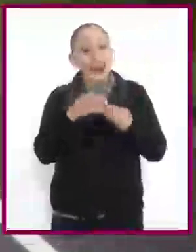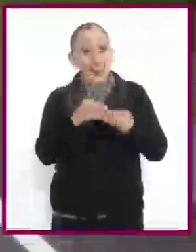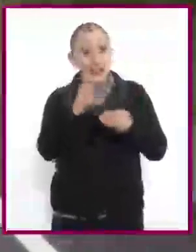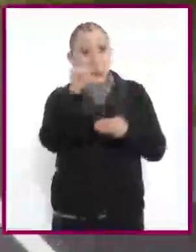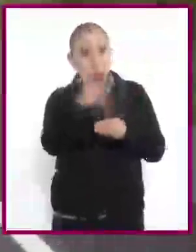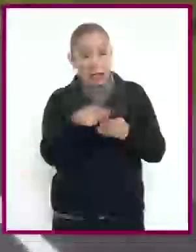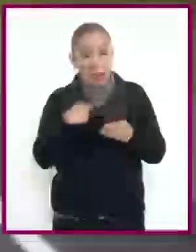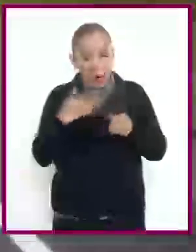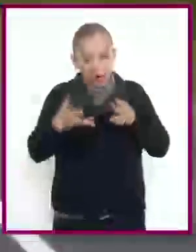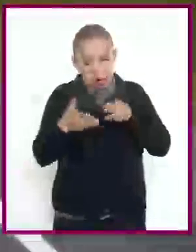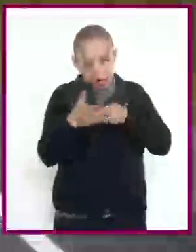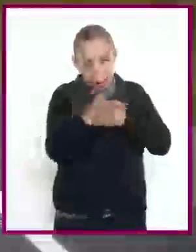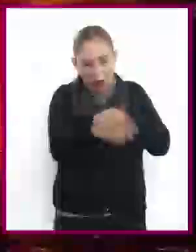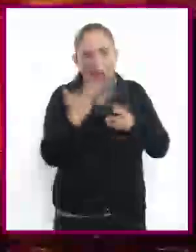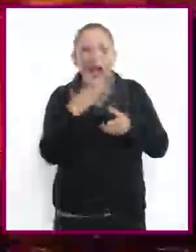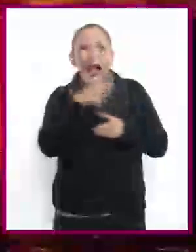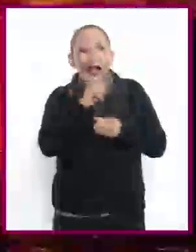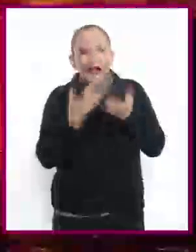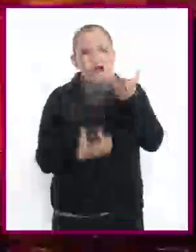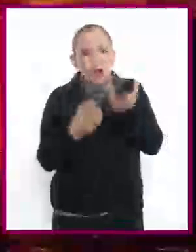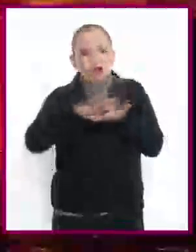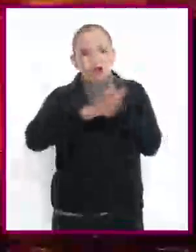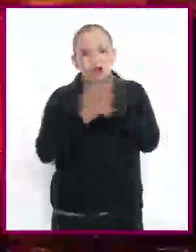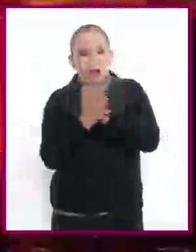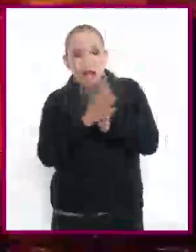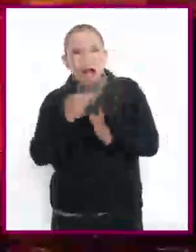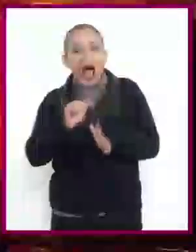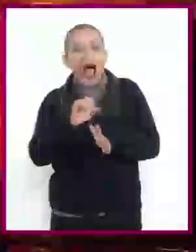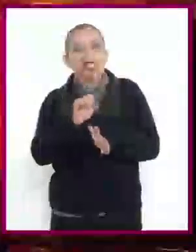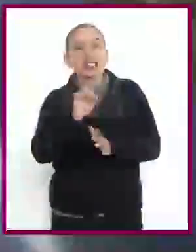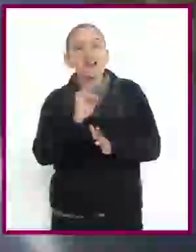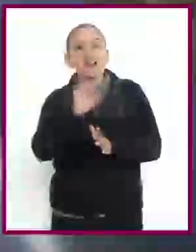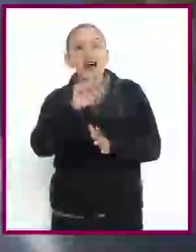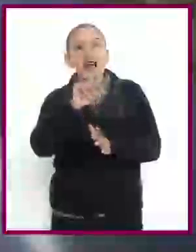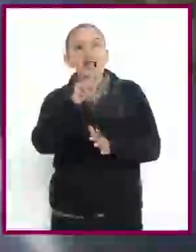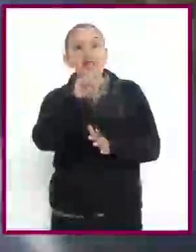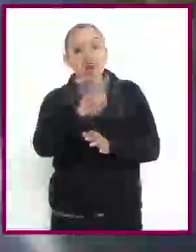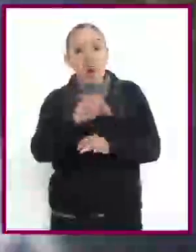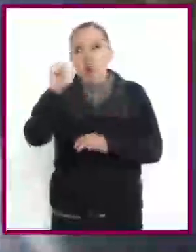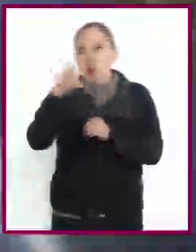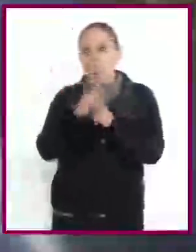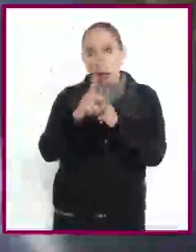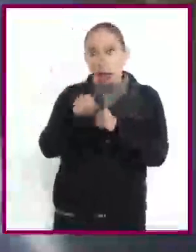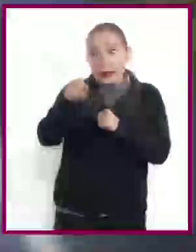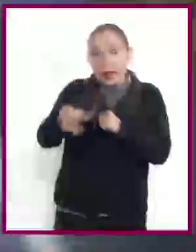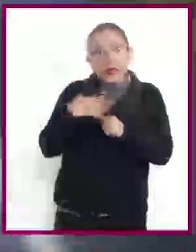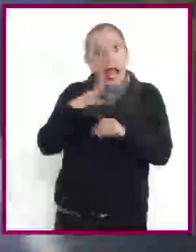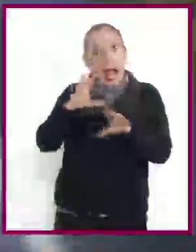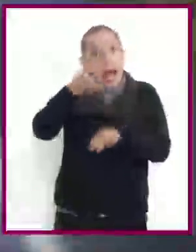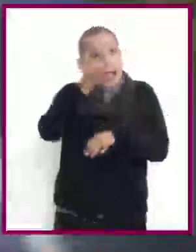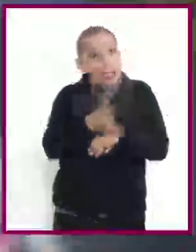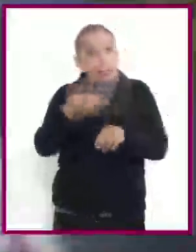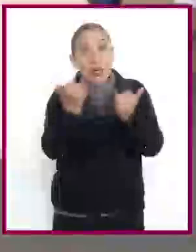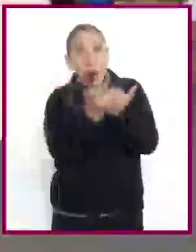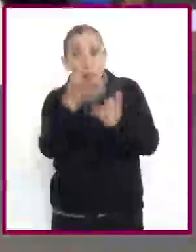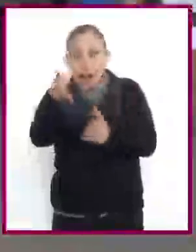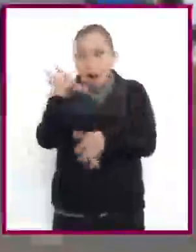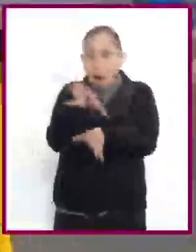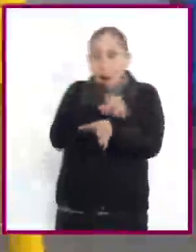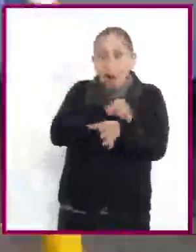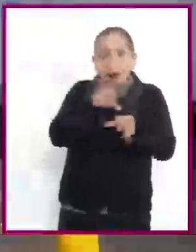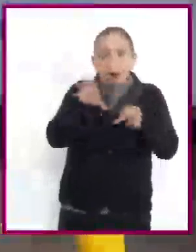tradicional. India también recicla plástico de los océanos para construir carreteras, que, en vez de ser ensambladas por